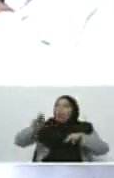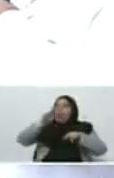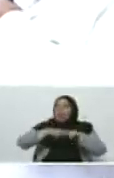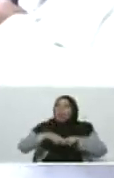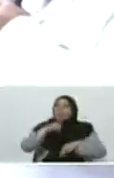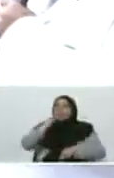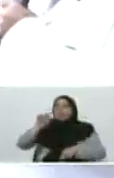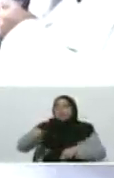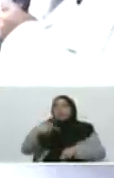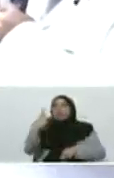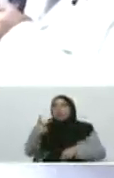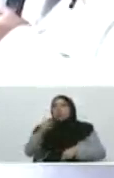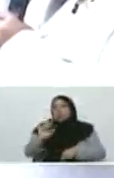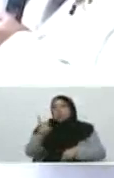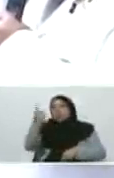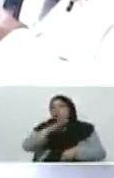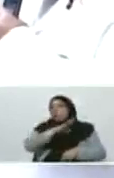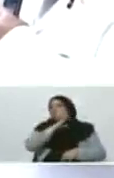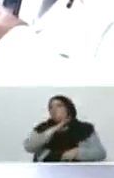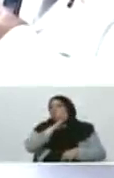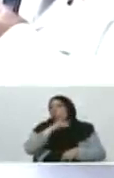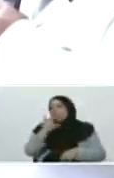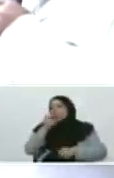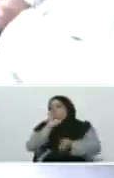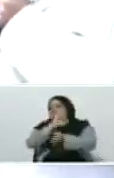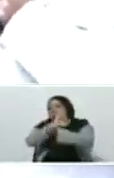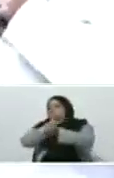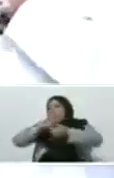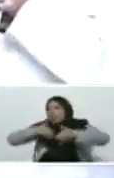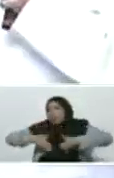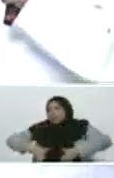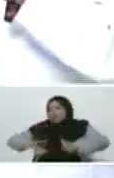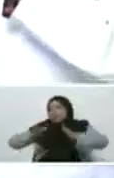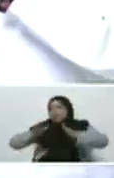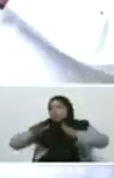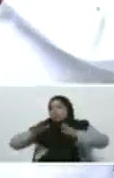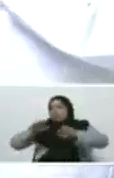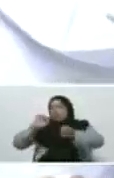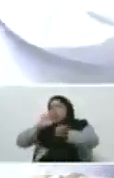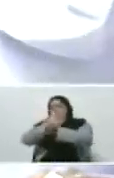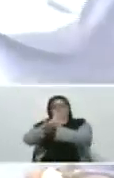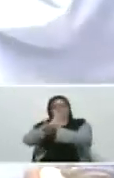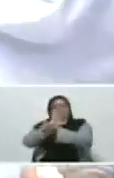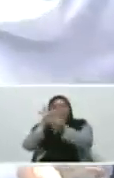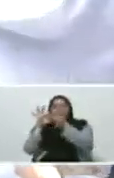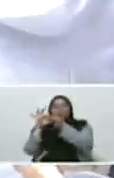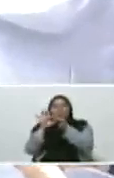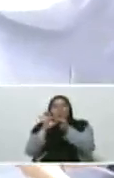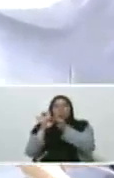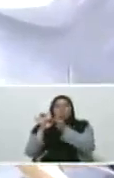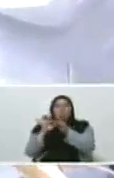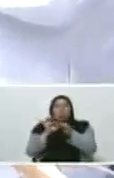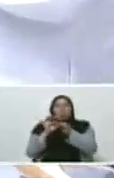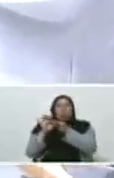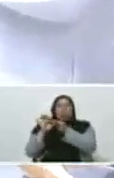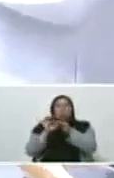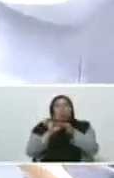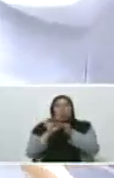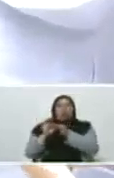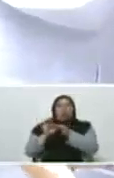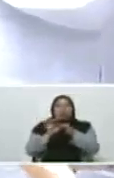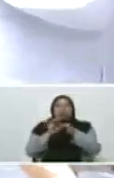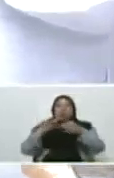dos primeros pacientes. Él se fracturó, él nació que no se unía a su hueso. Y entonces eso se curaron